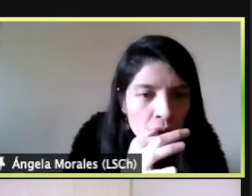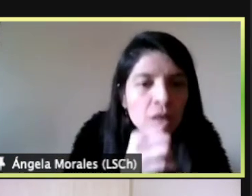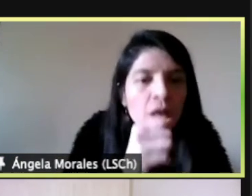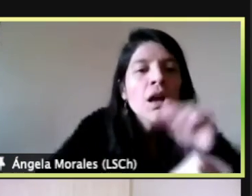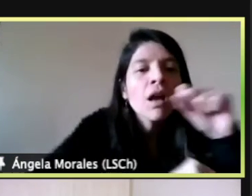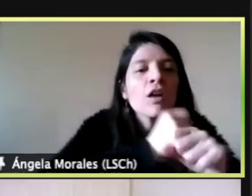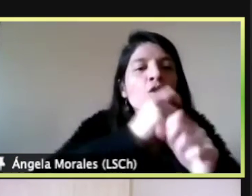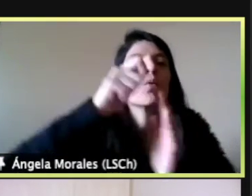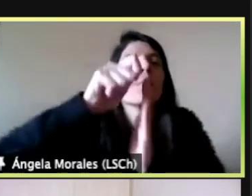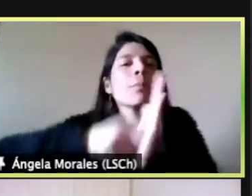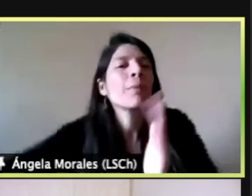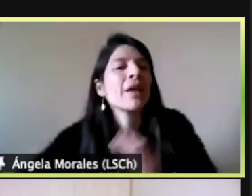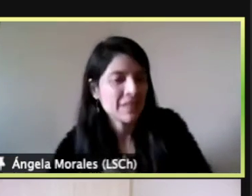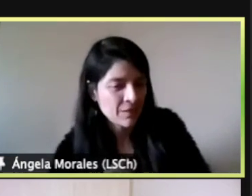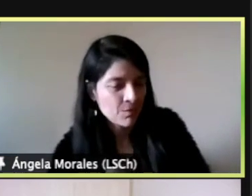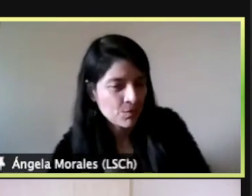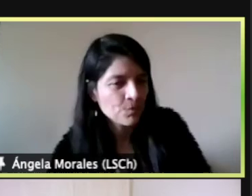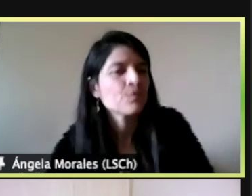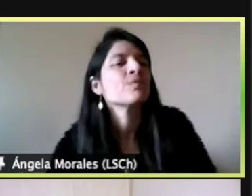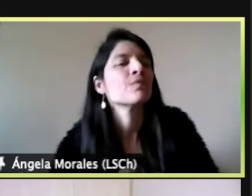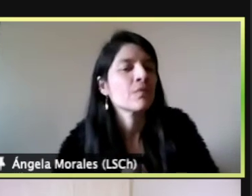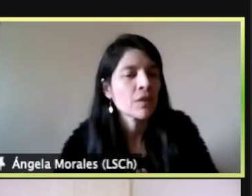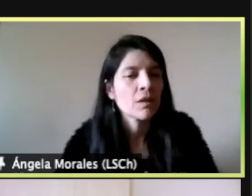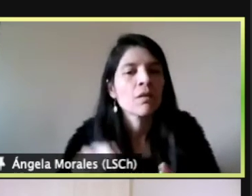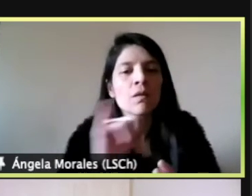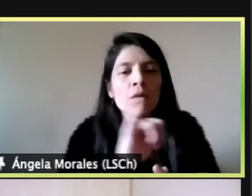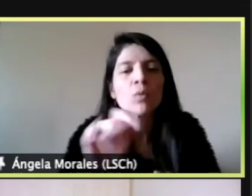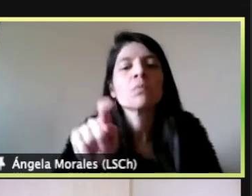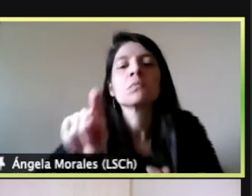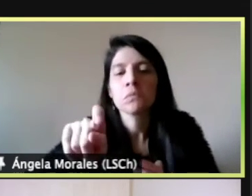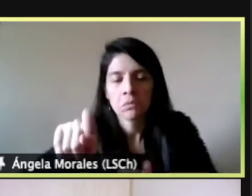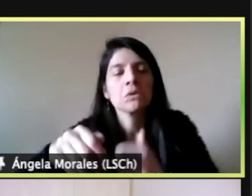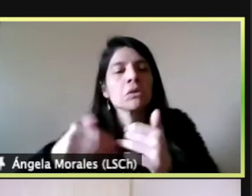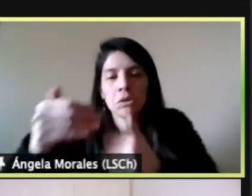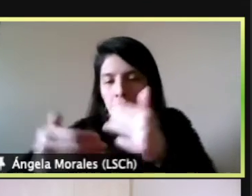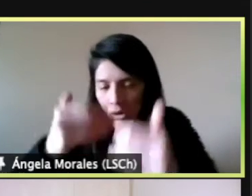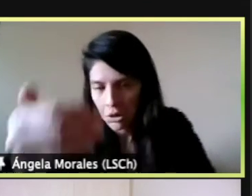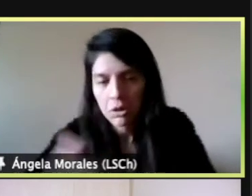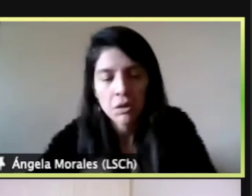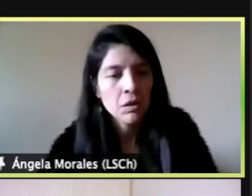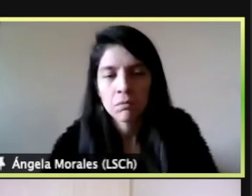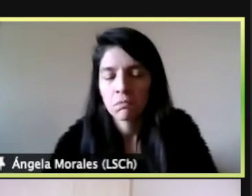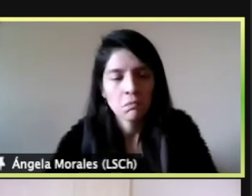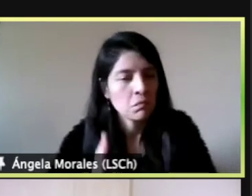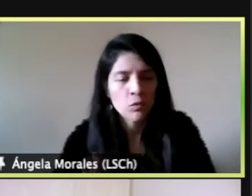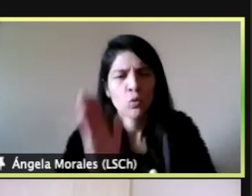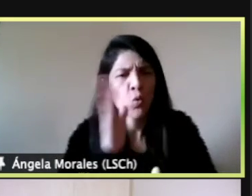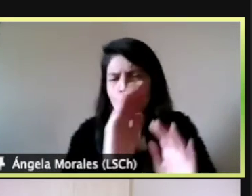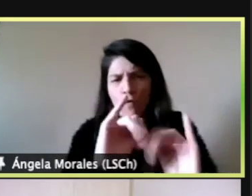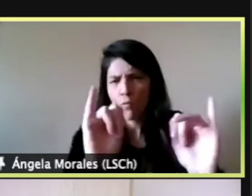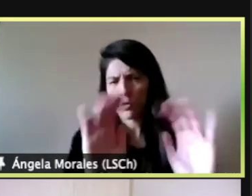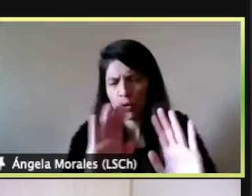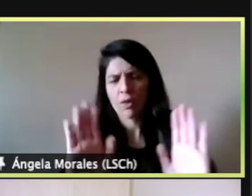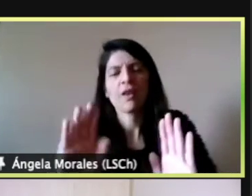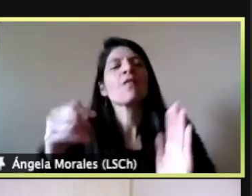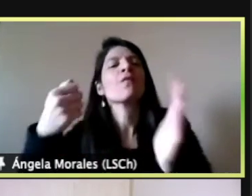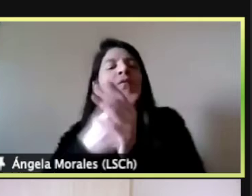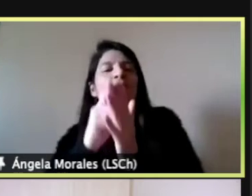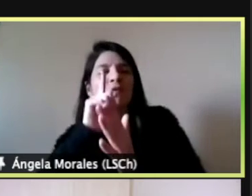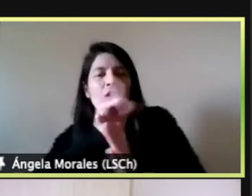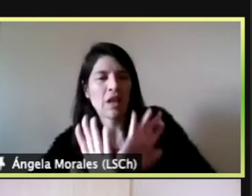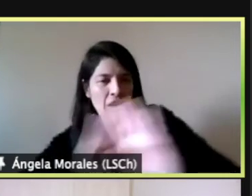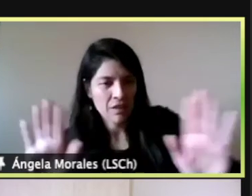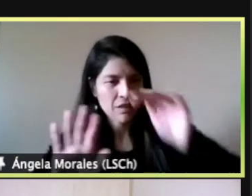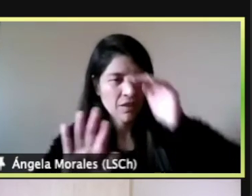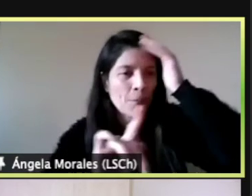a ir a siguiente, no le voy a dar ningún formato a esto y voy a ir a finalizar. Ahora fíjense que el mes está